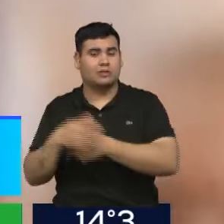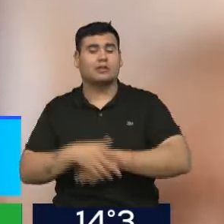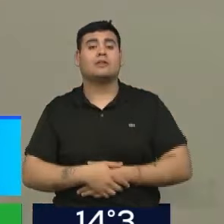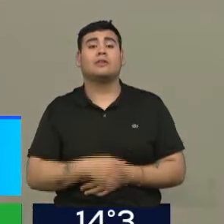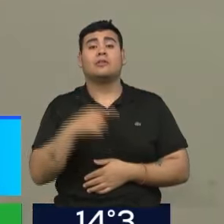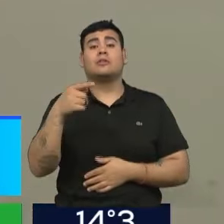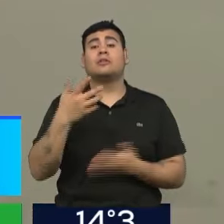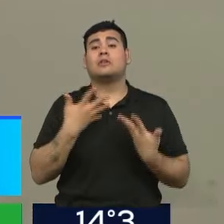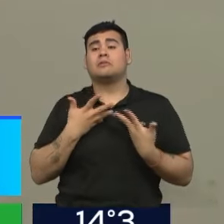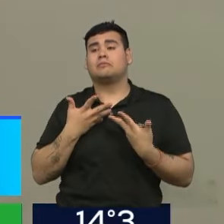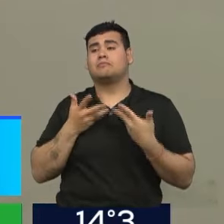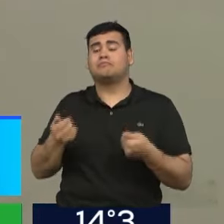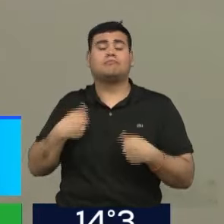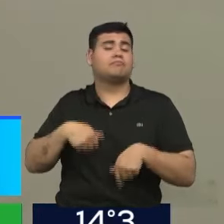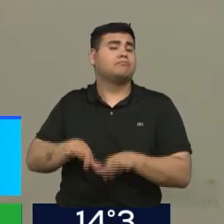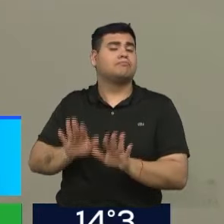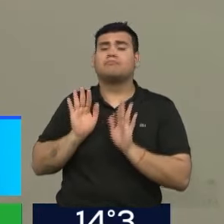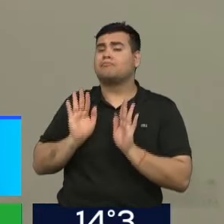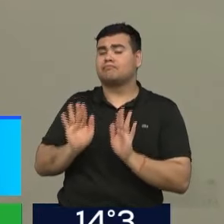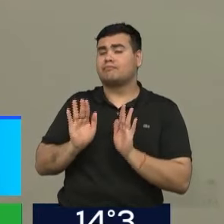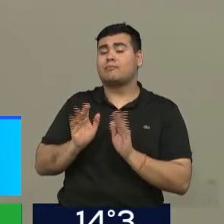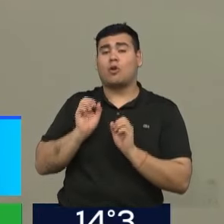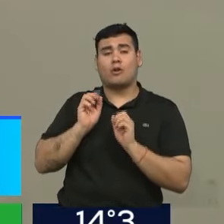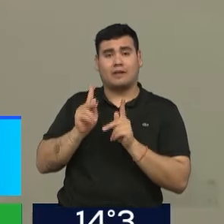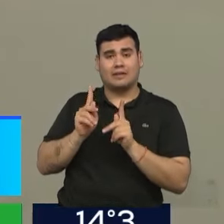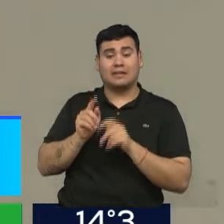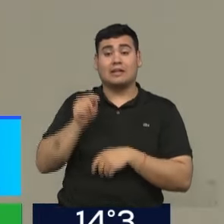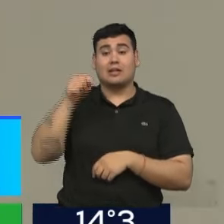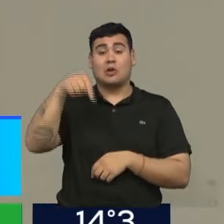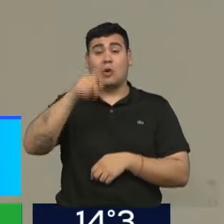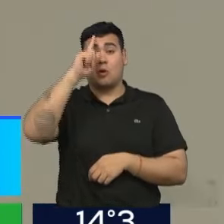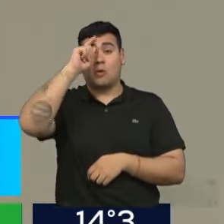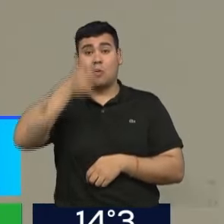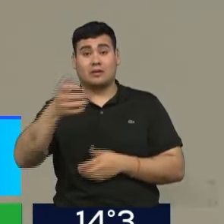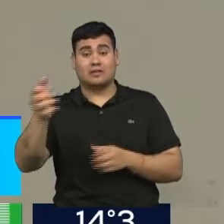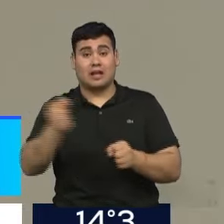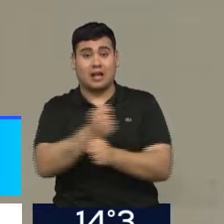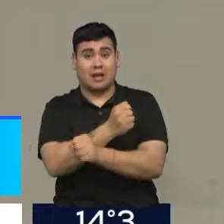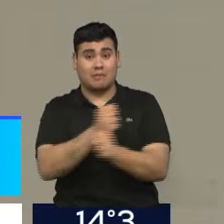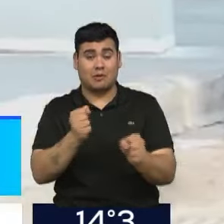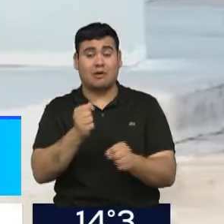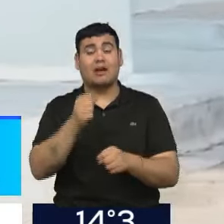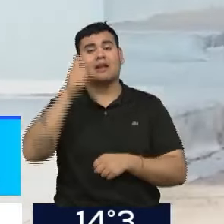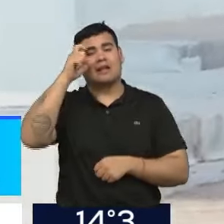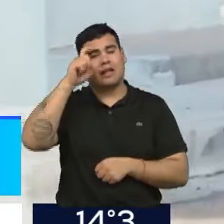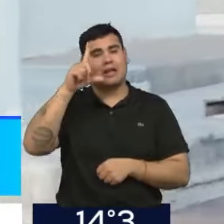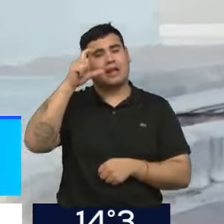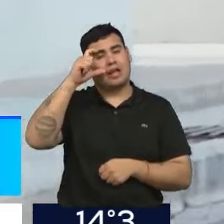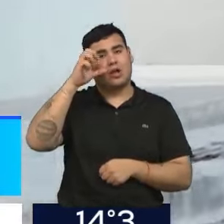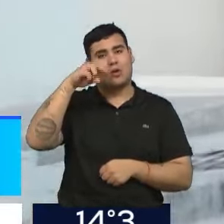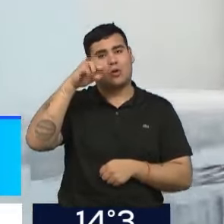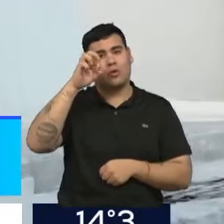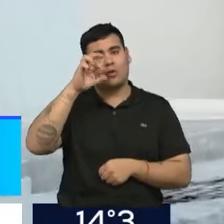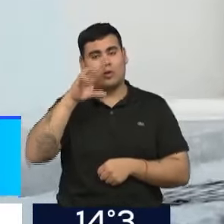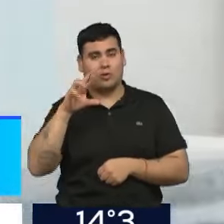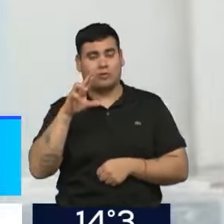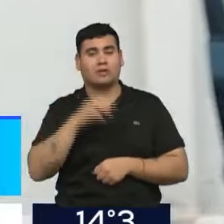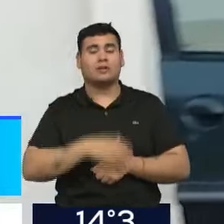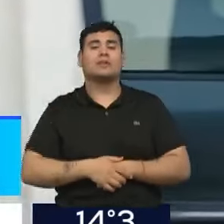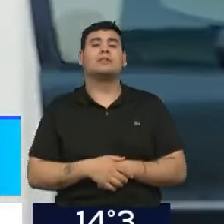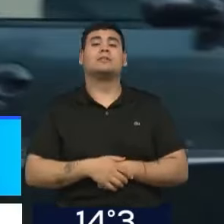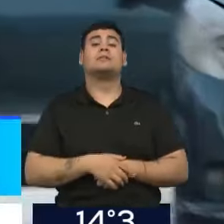la Fiscalía y que fue aprobado este martes por la jueza de garantías, Eleonora Arenas. La magistrada rechazó